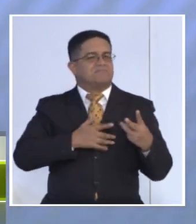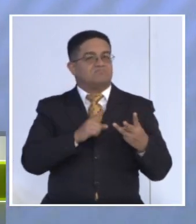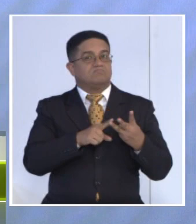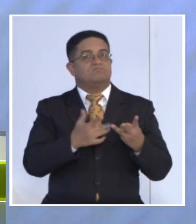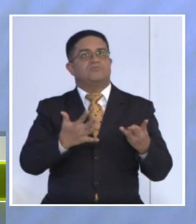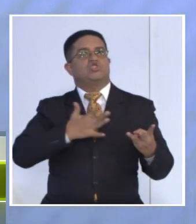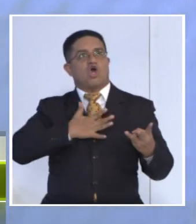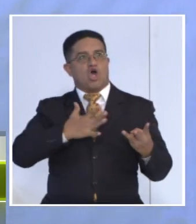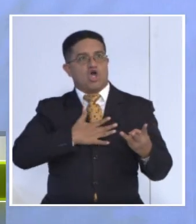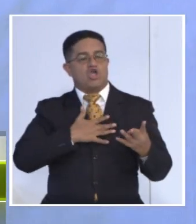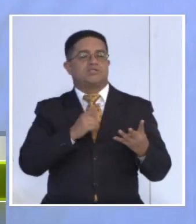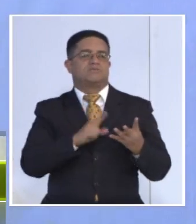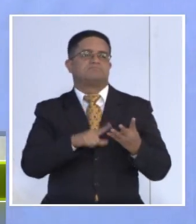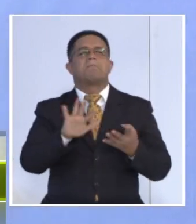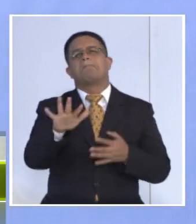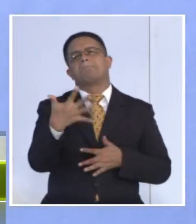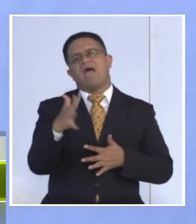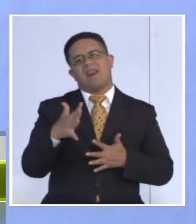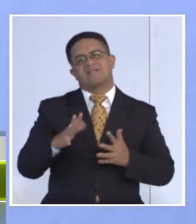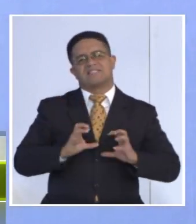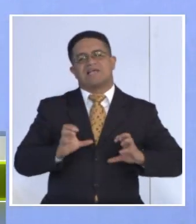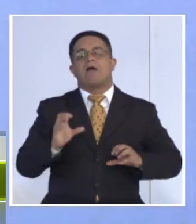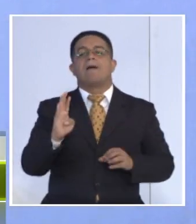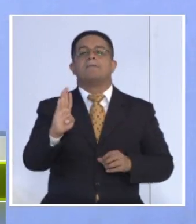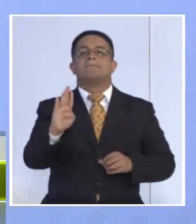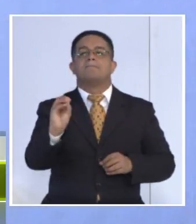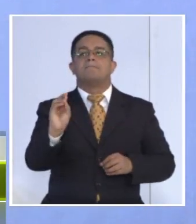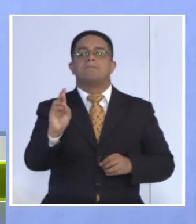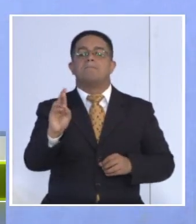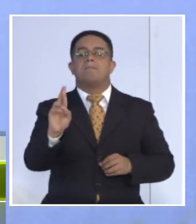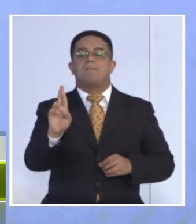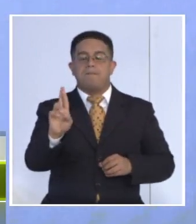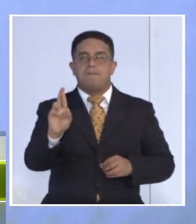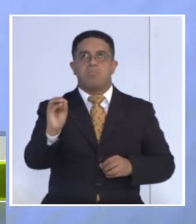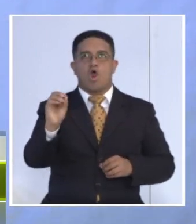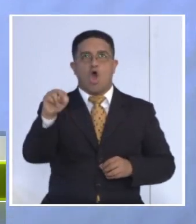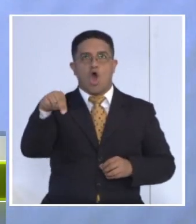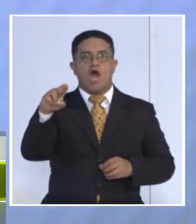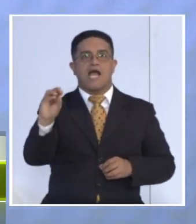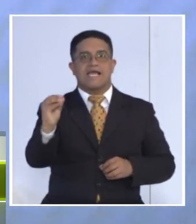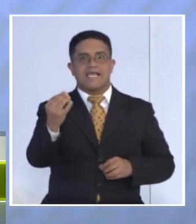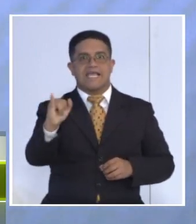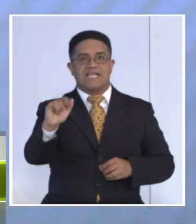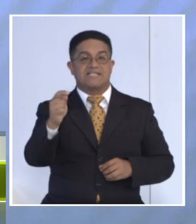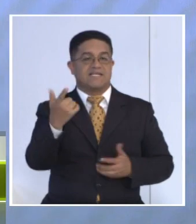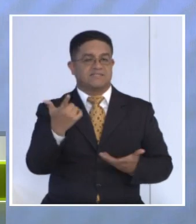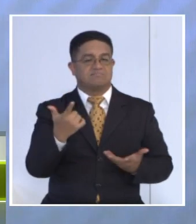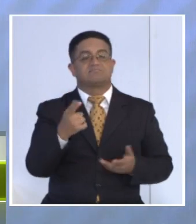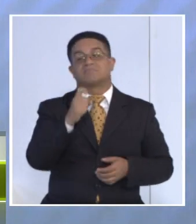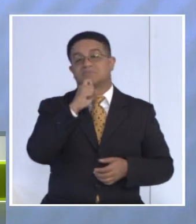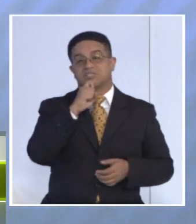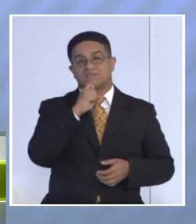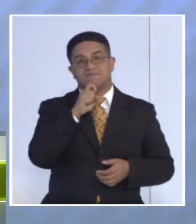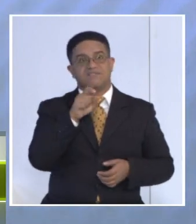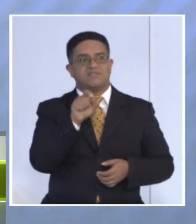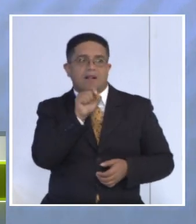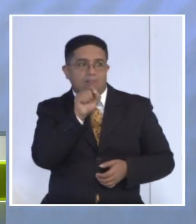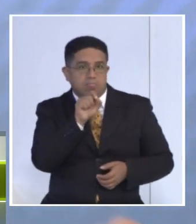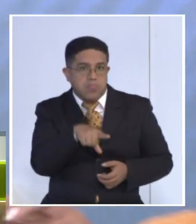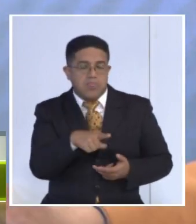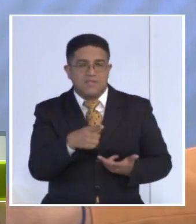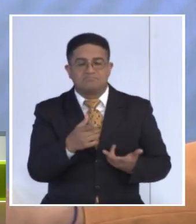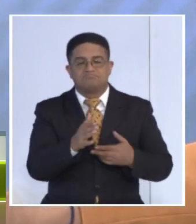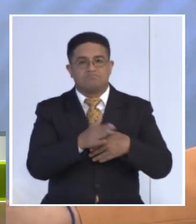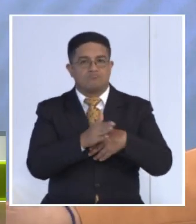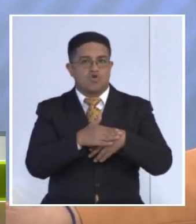comporta como una bronquitis. El niño se le hace muy difícil expectorar y sacar una secreción que se vuelve espesa por falta de líquido, no